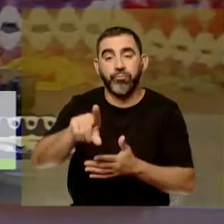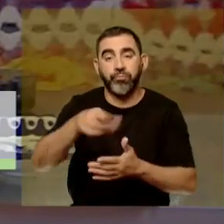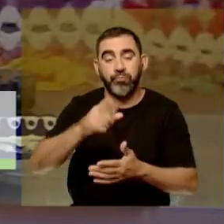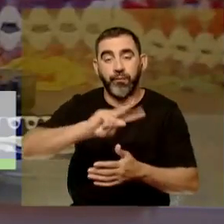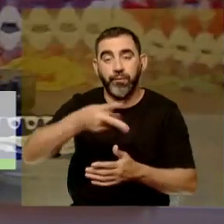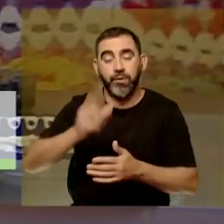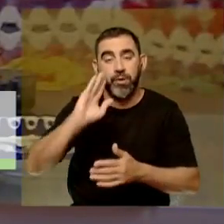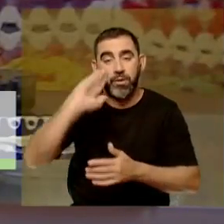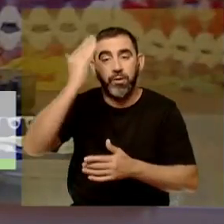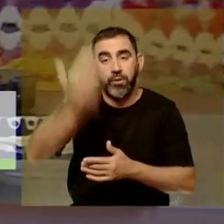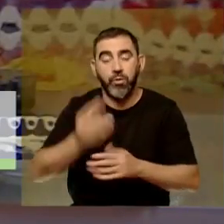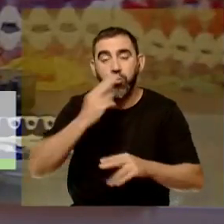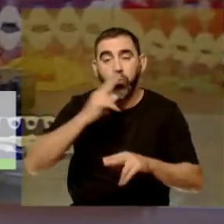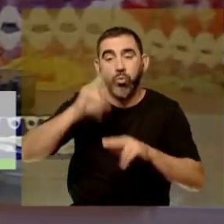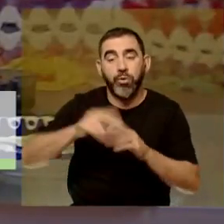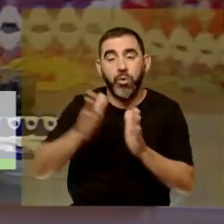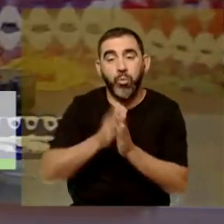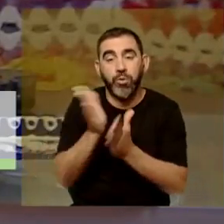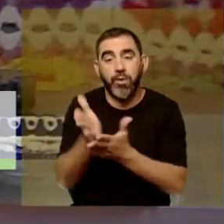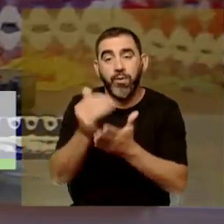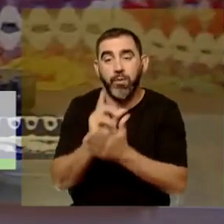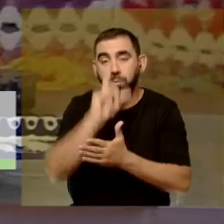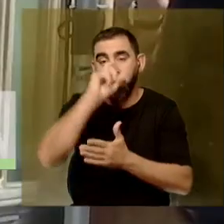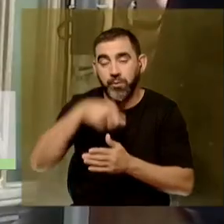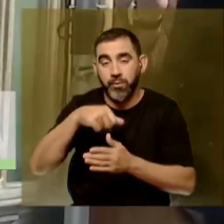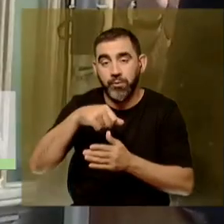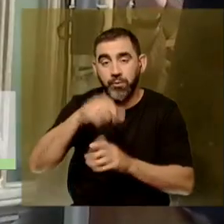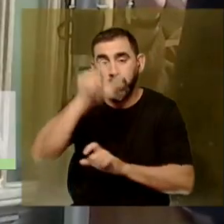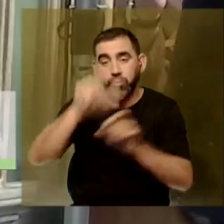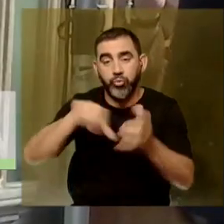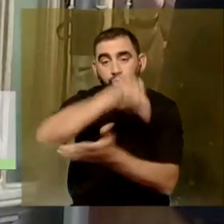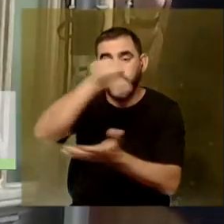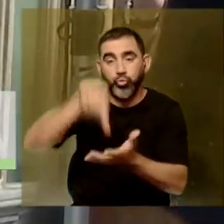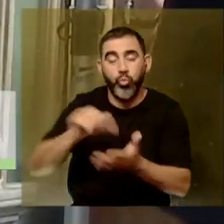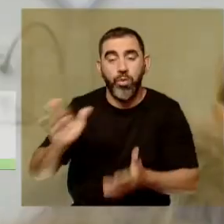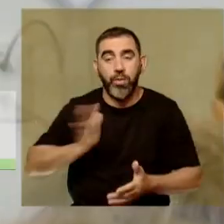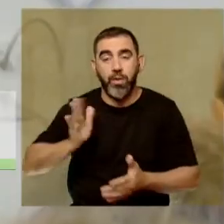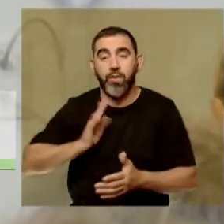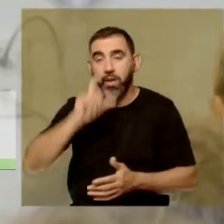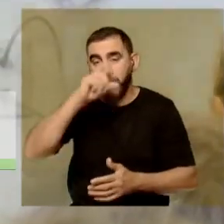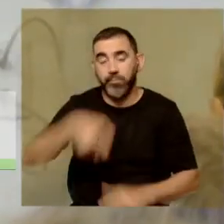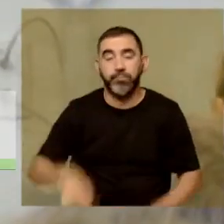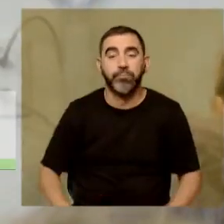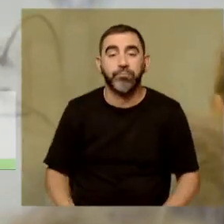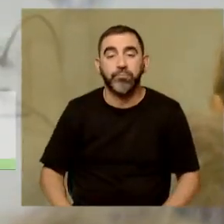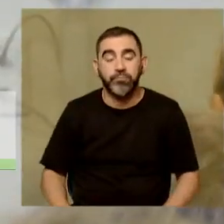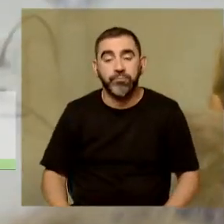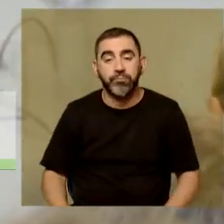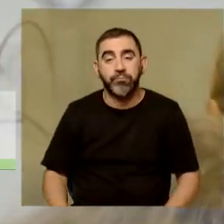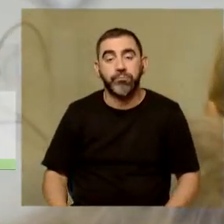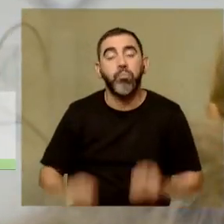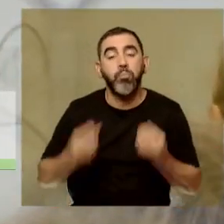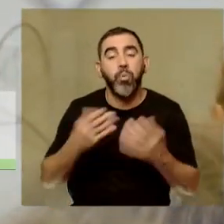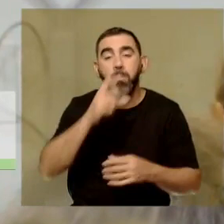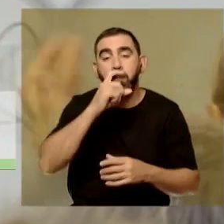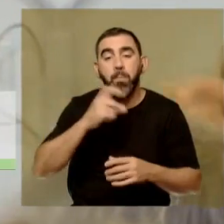será reconocida este martes en la Junta Departamental de Montevideo con la distinción montevideana en el marco de